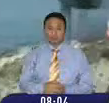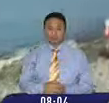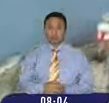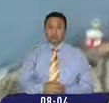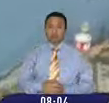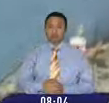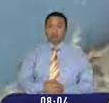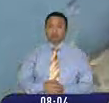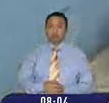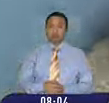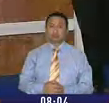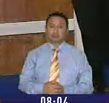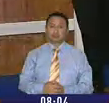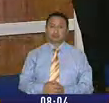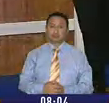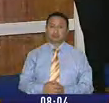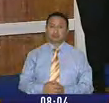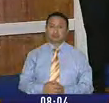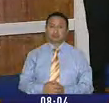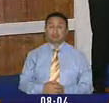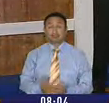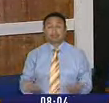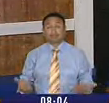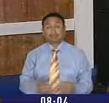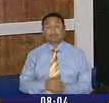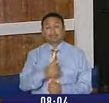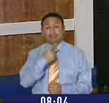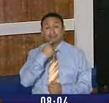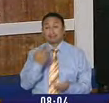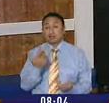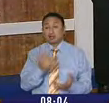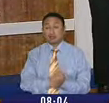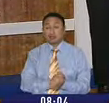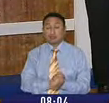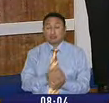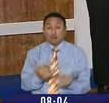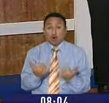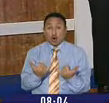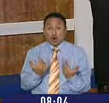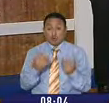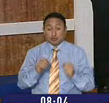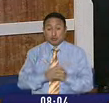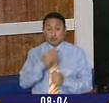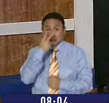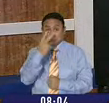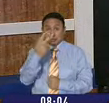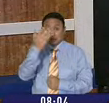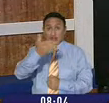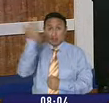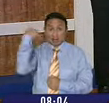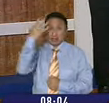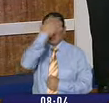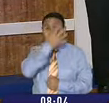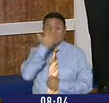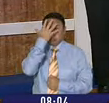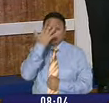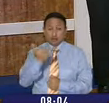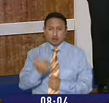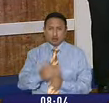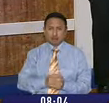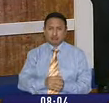Informó Mauricio Sánchez. Lo que yo siempre le digo, Denit, por eso ahora ya les dejan ver, ¿no? Antes pues destapaban y todo, ya les